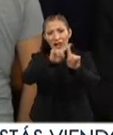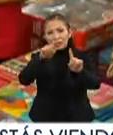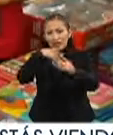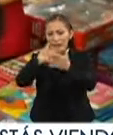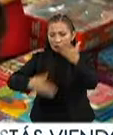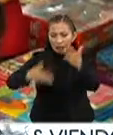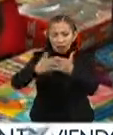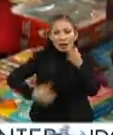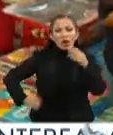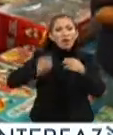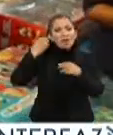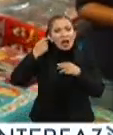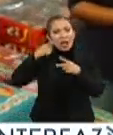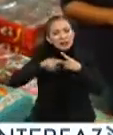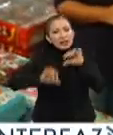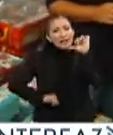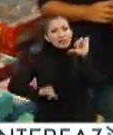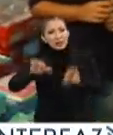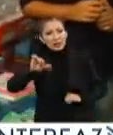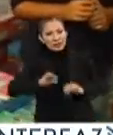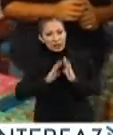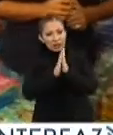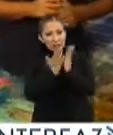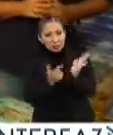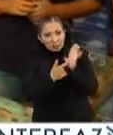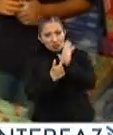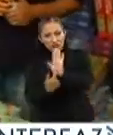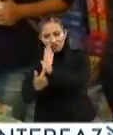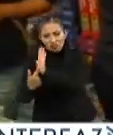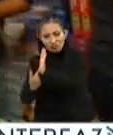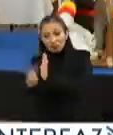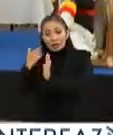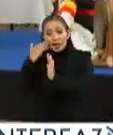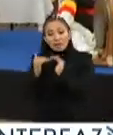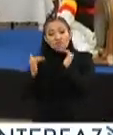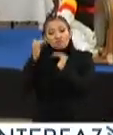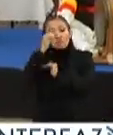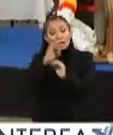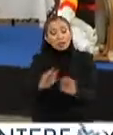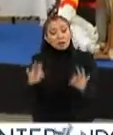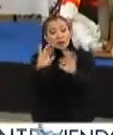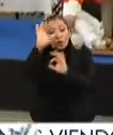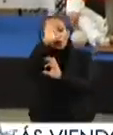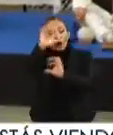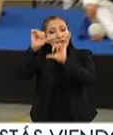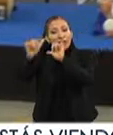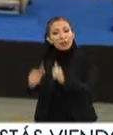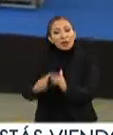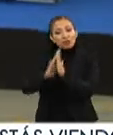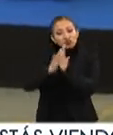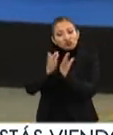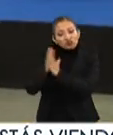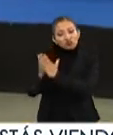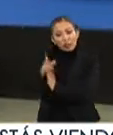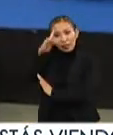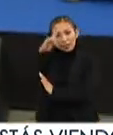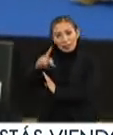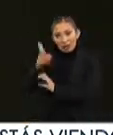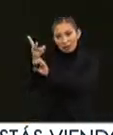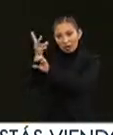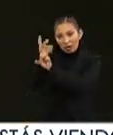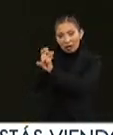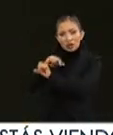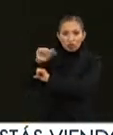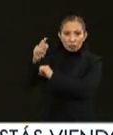de talleres, conferencias y presentaciones de libros, se busca resaltar la relevancia cultural, artística y literaria del país